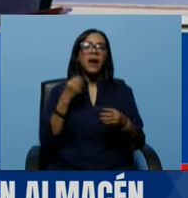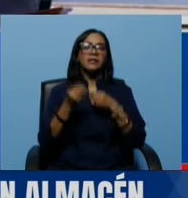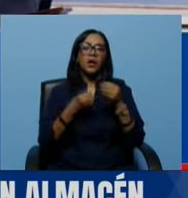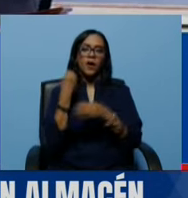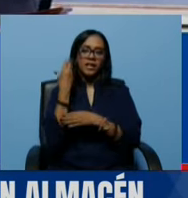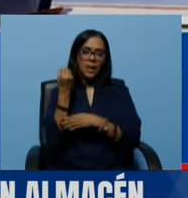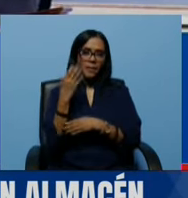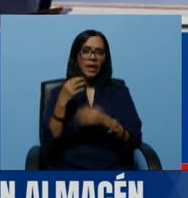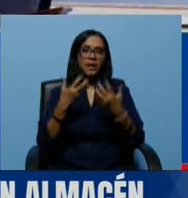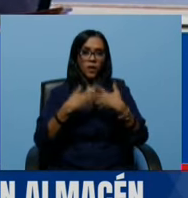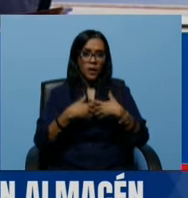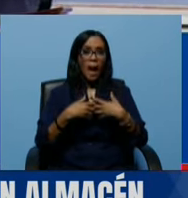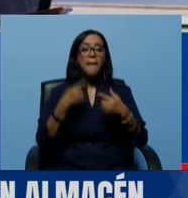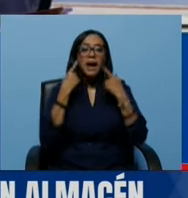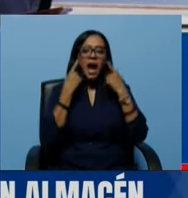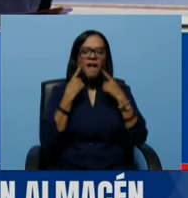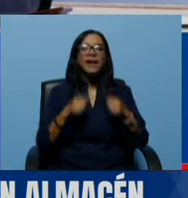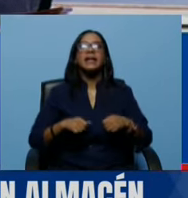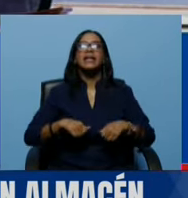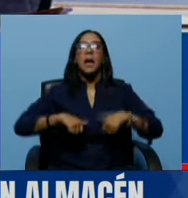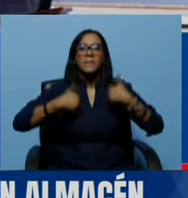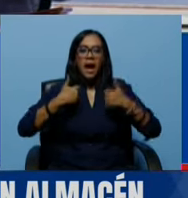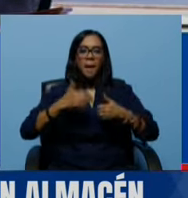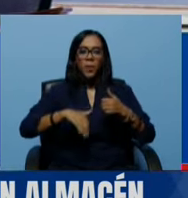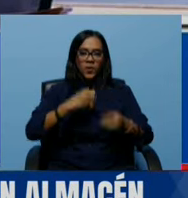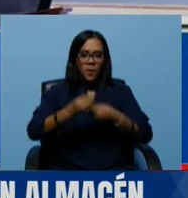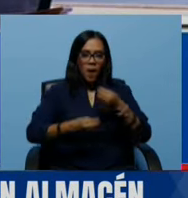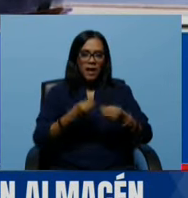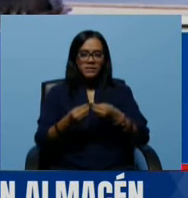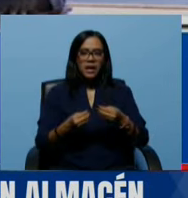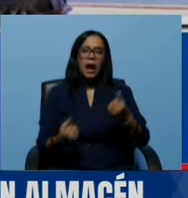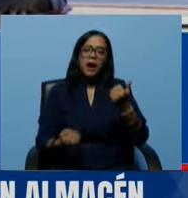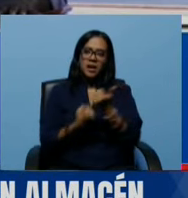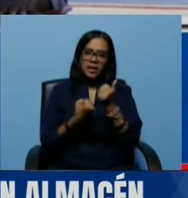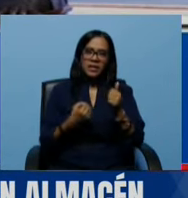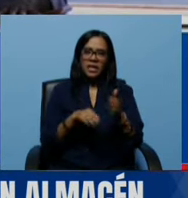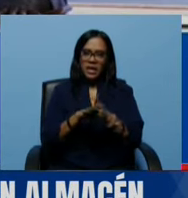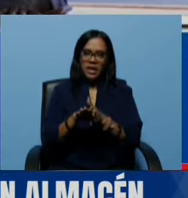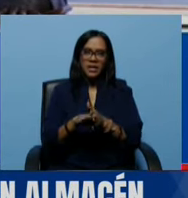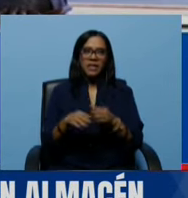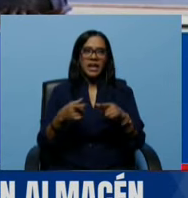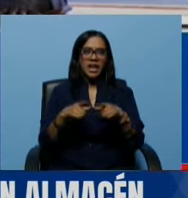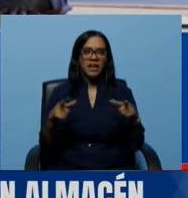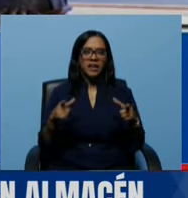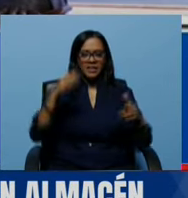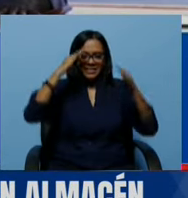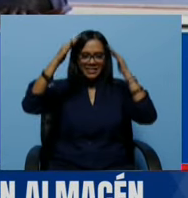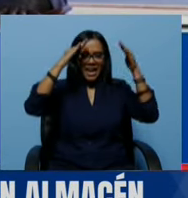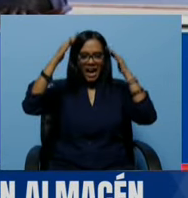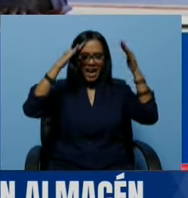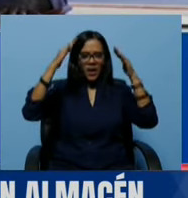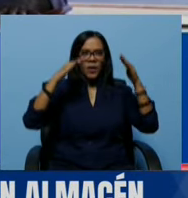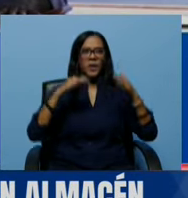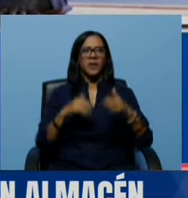de industriales para ver qué más podemos hacer para empujar el desarrollo y el crecimiento. Saludos, Guarena.